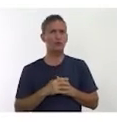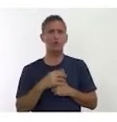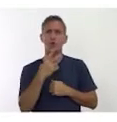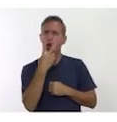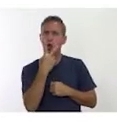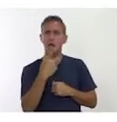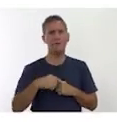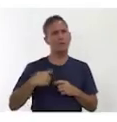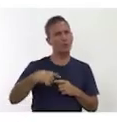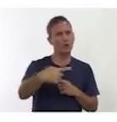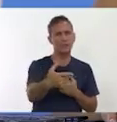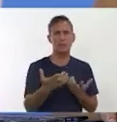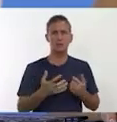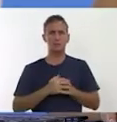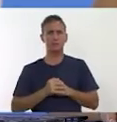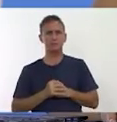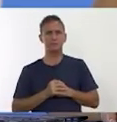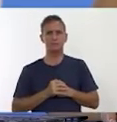diario.